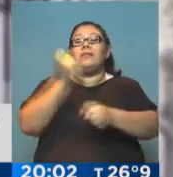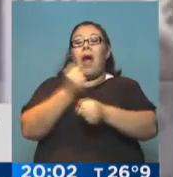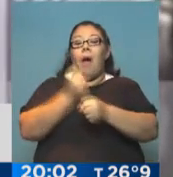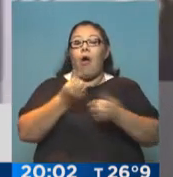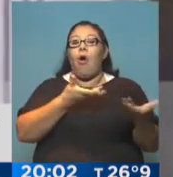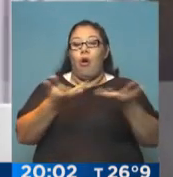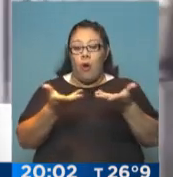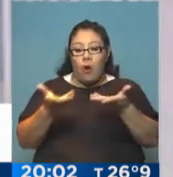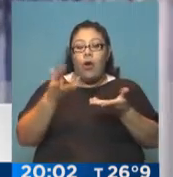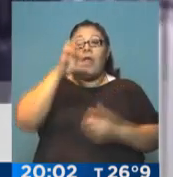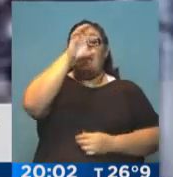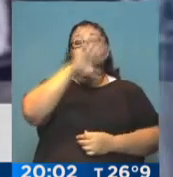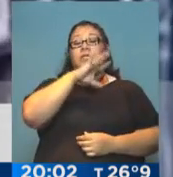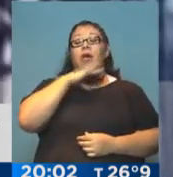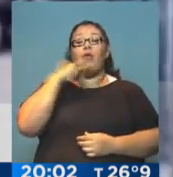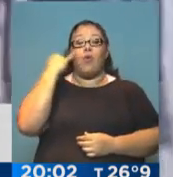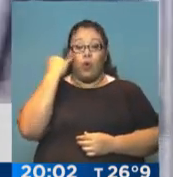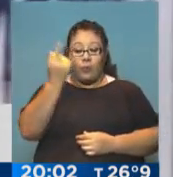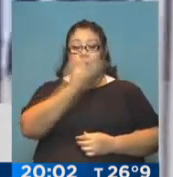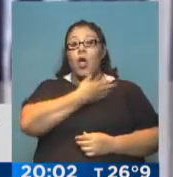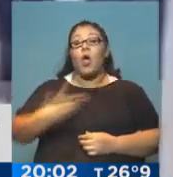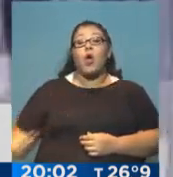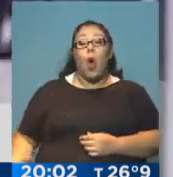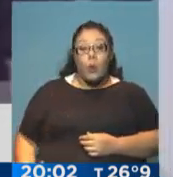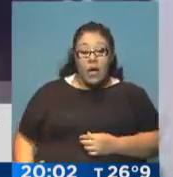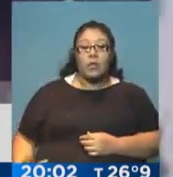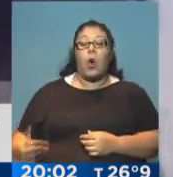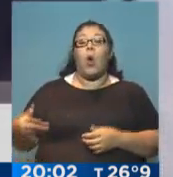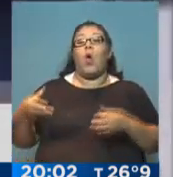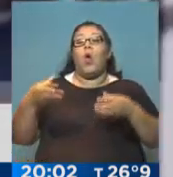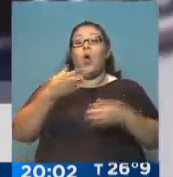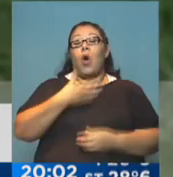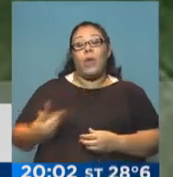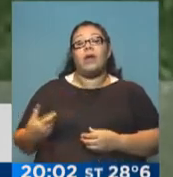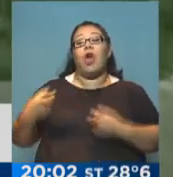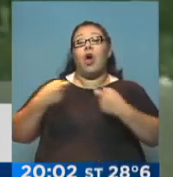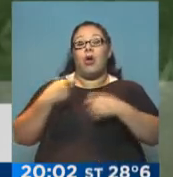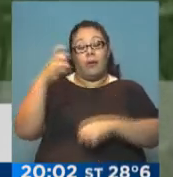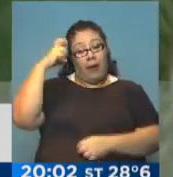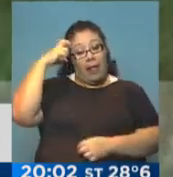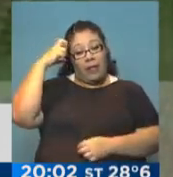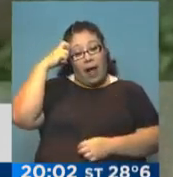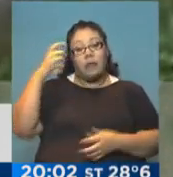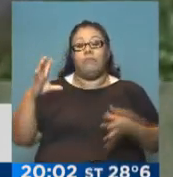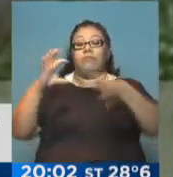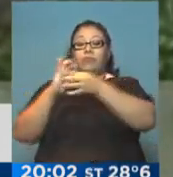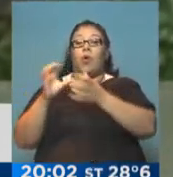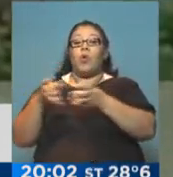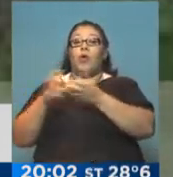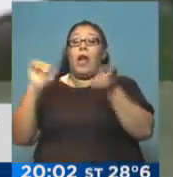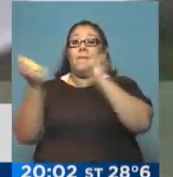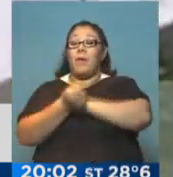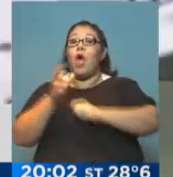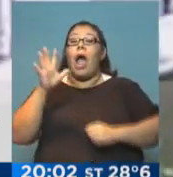provincia a las que el gobierno del gobernador radical y aliado de Cambiemos, Gerardo Morales, amenazó con quitarles los fondos con los